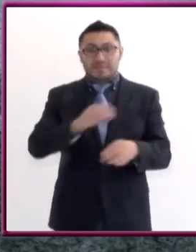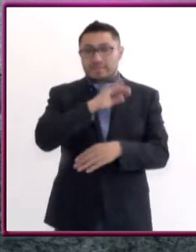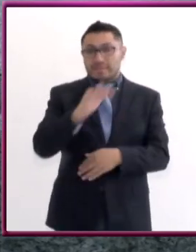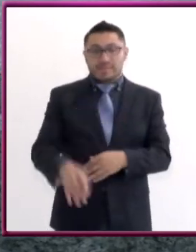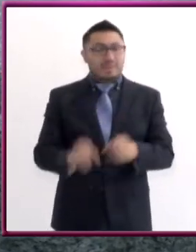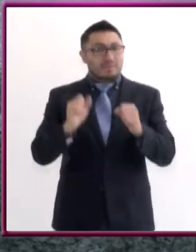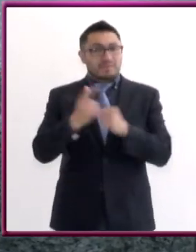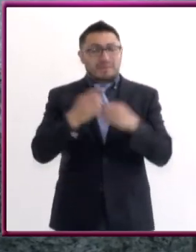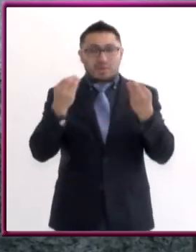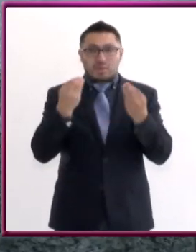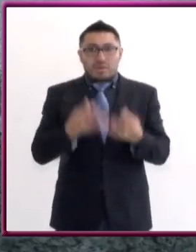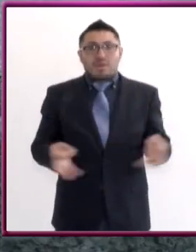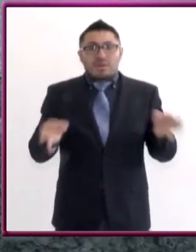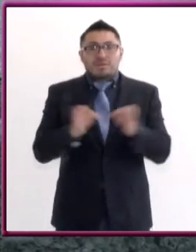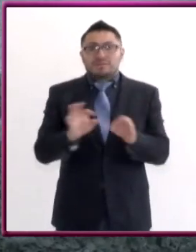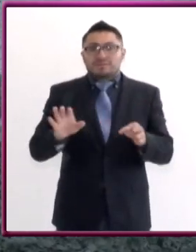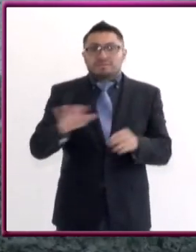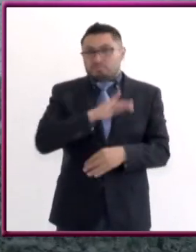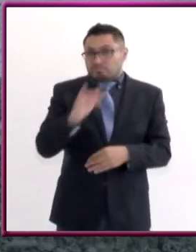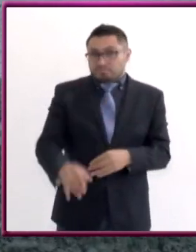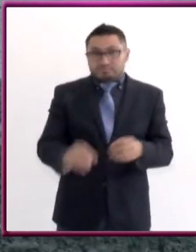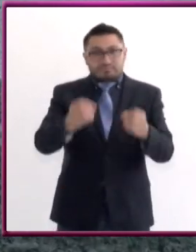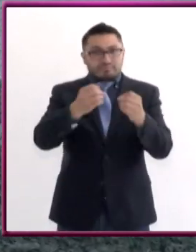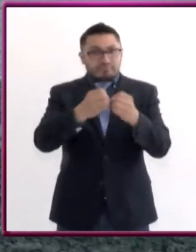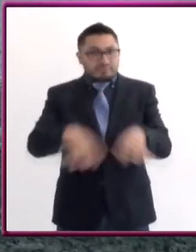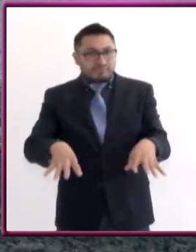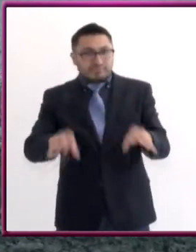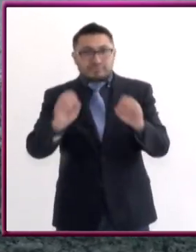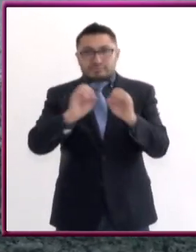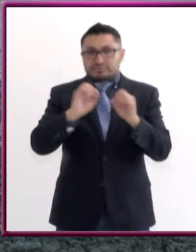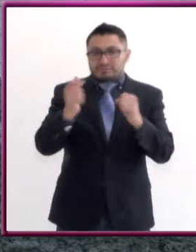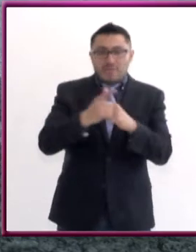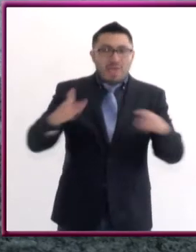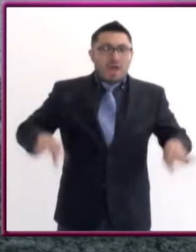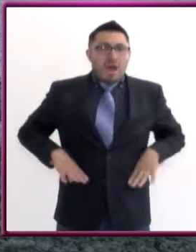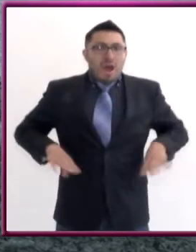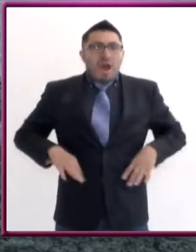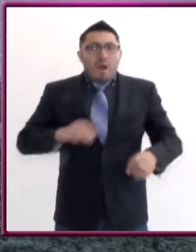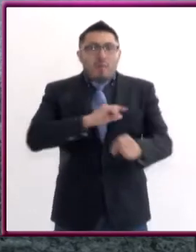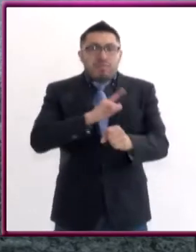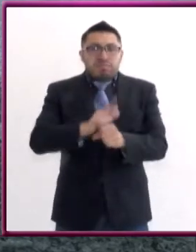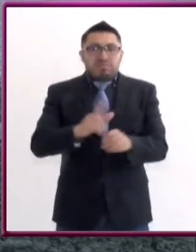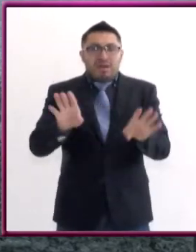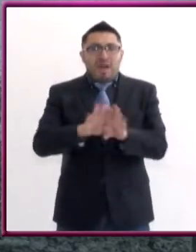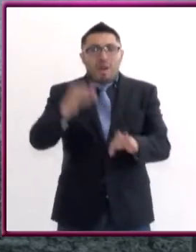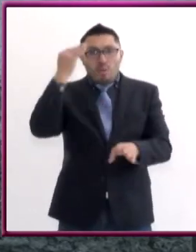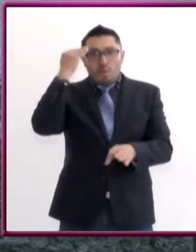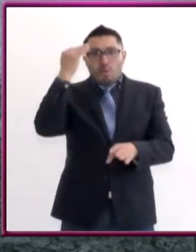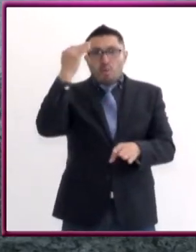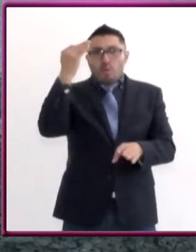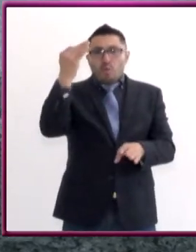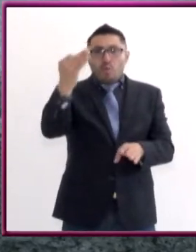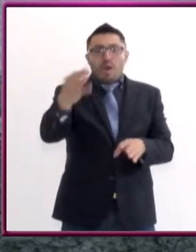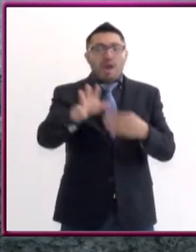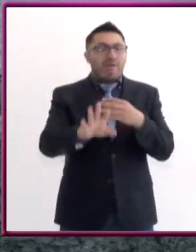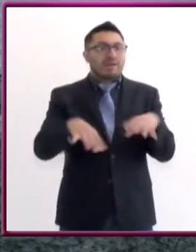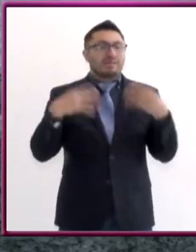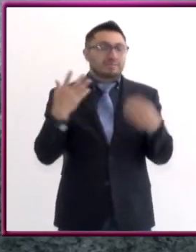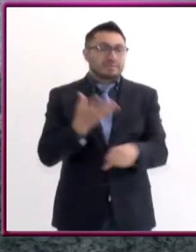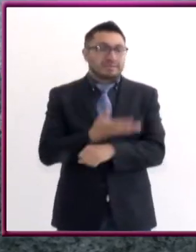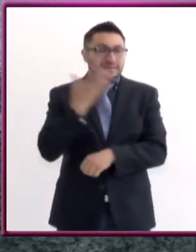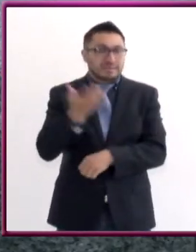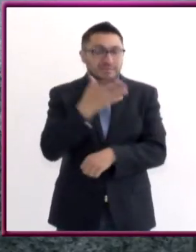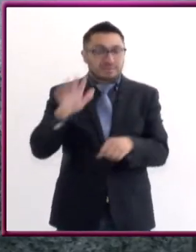a alguien o algo muy importante, ya sea por muerte, distancia o circunstancias específicas, tardaremos un poco en